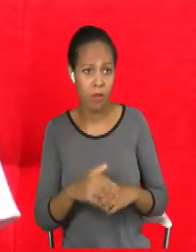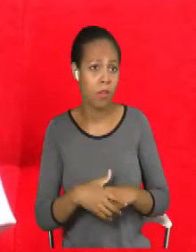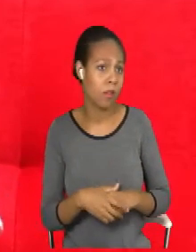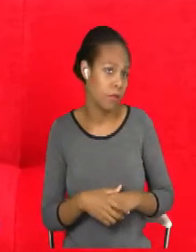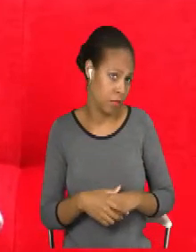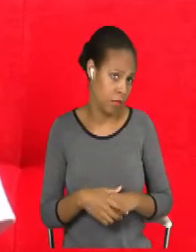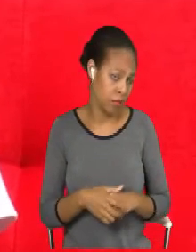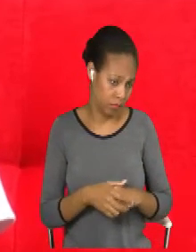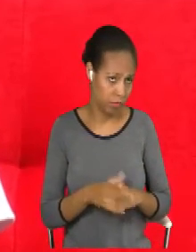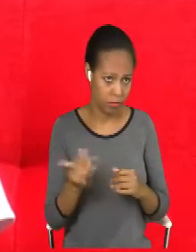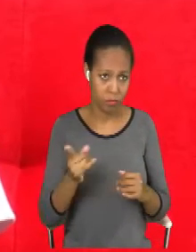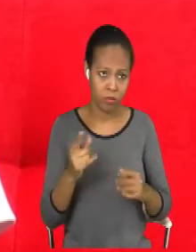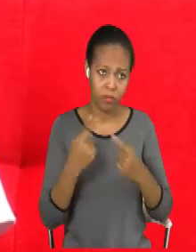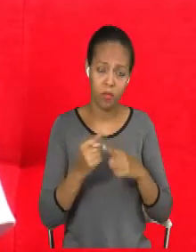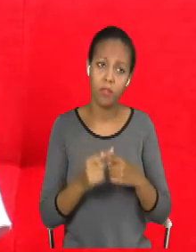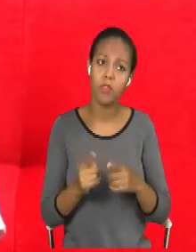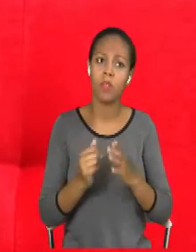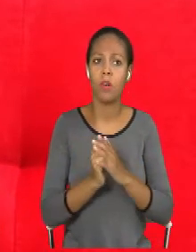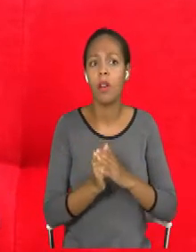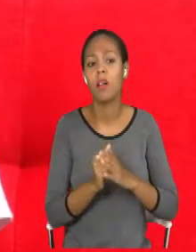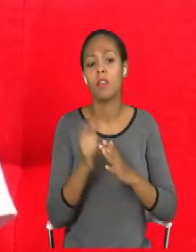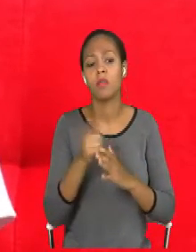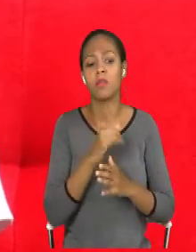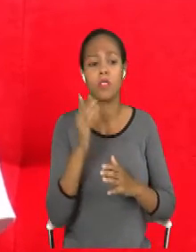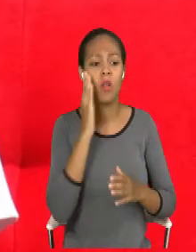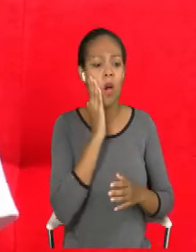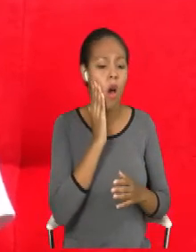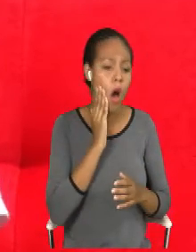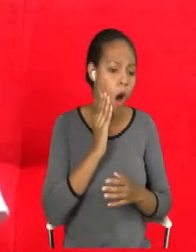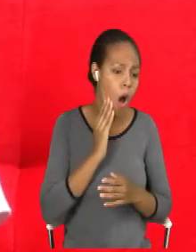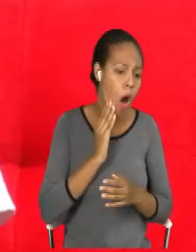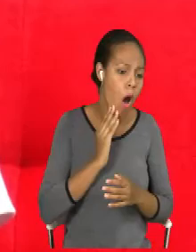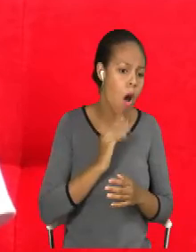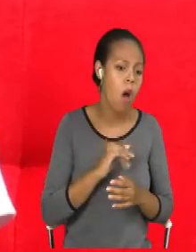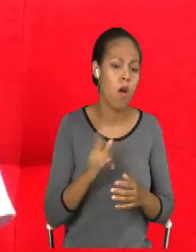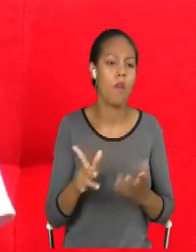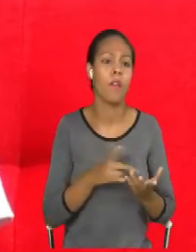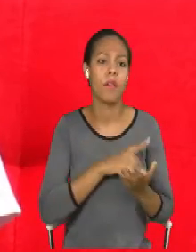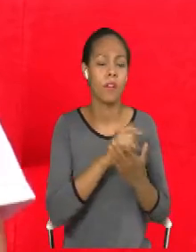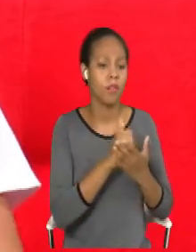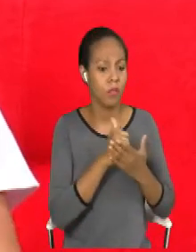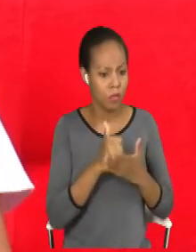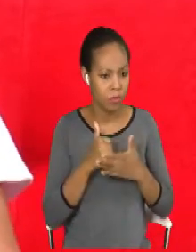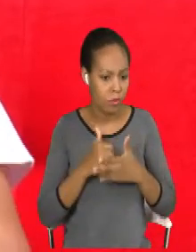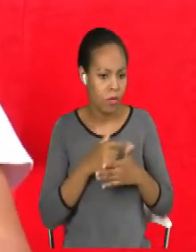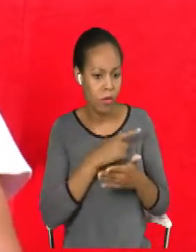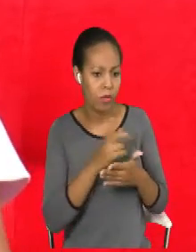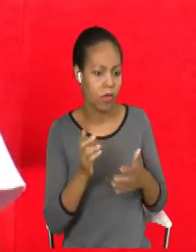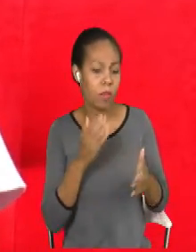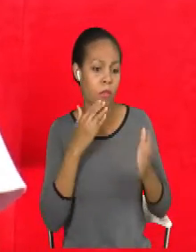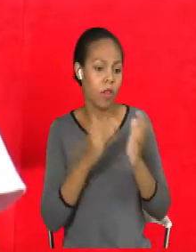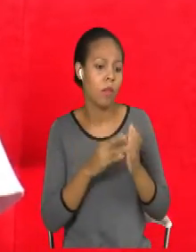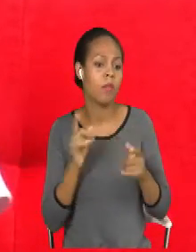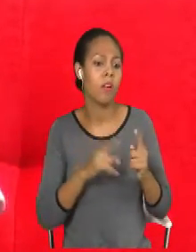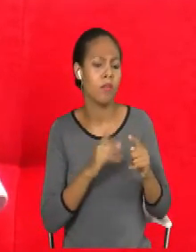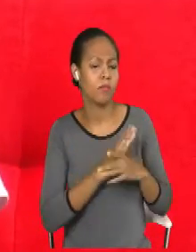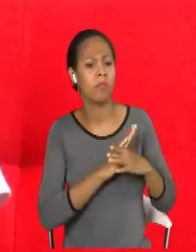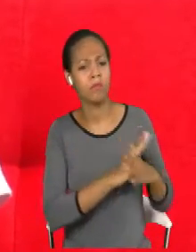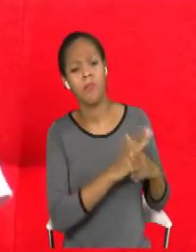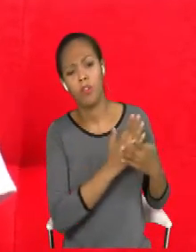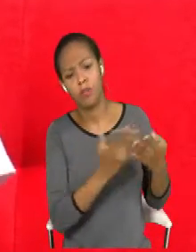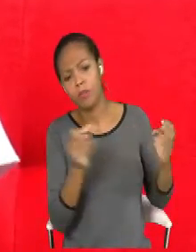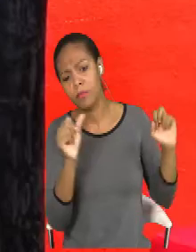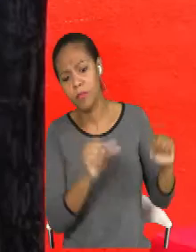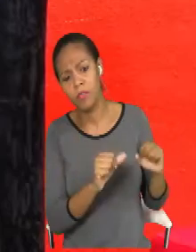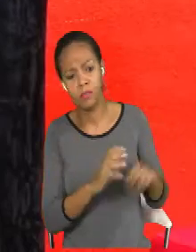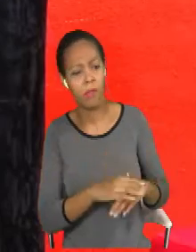la sesión orando por aquellos jóvenes y nos han dicho, yo he estado en drogas y pues nunca sabía cómo evitar el mal, y hasta el día de